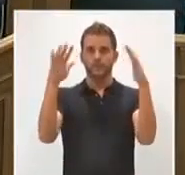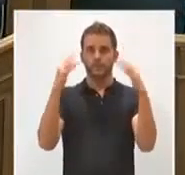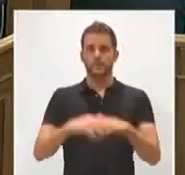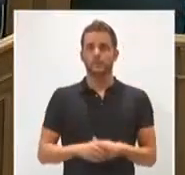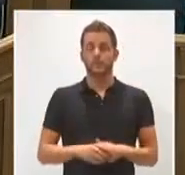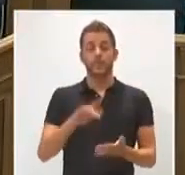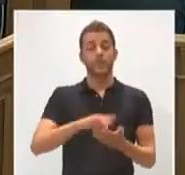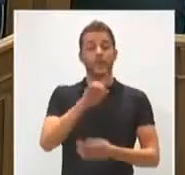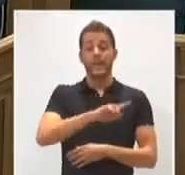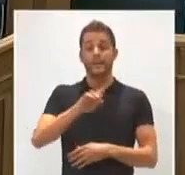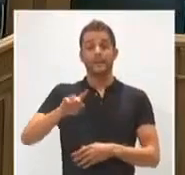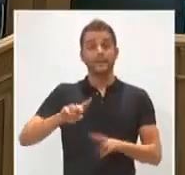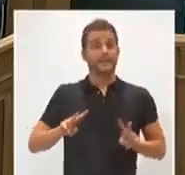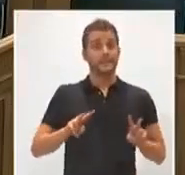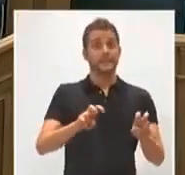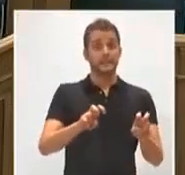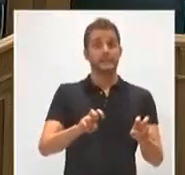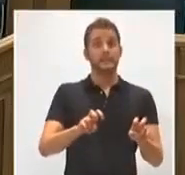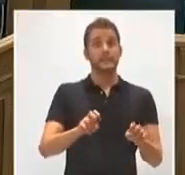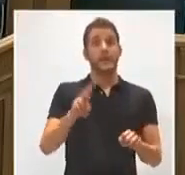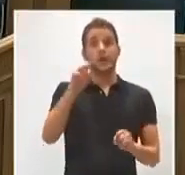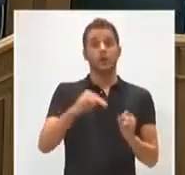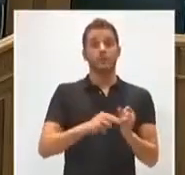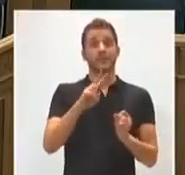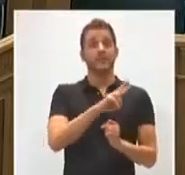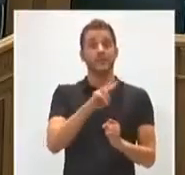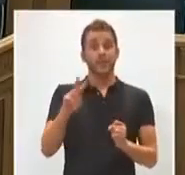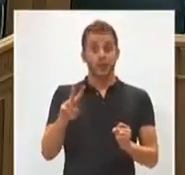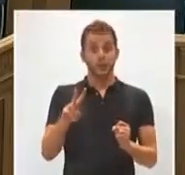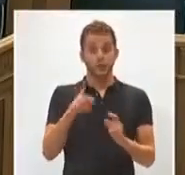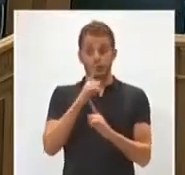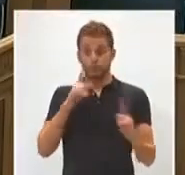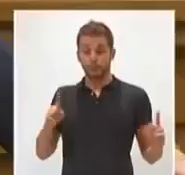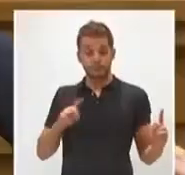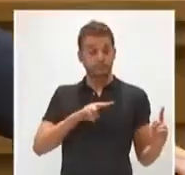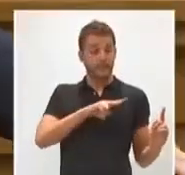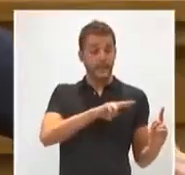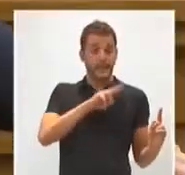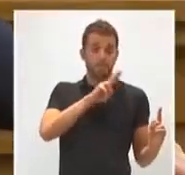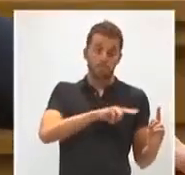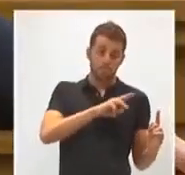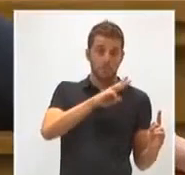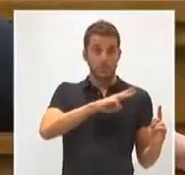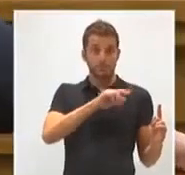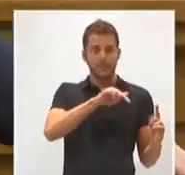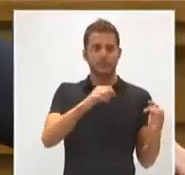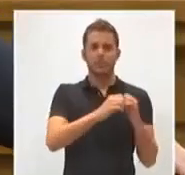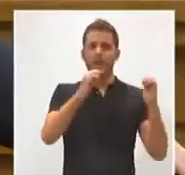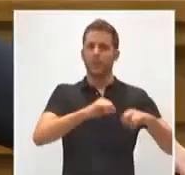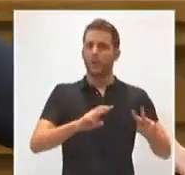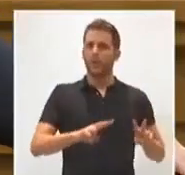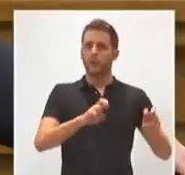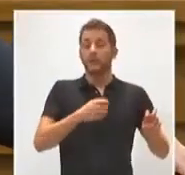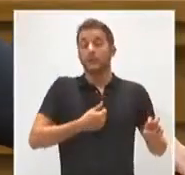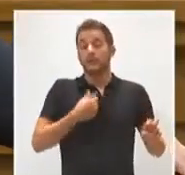en los primeros meses del 2022 tendremos un nuevo acuerdo soy muy optimista